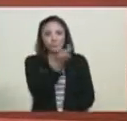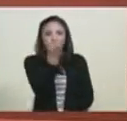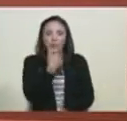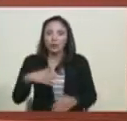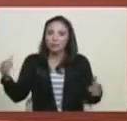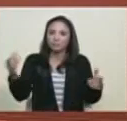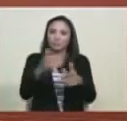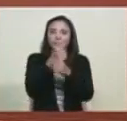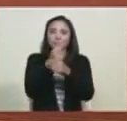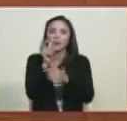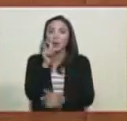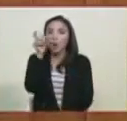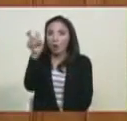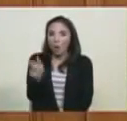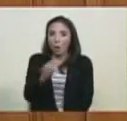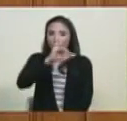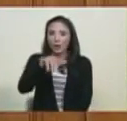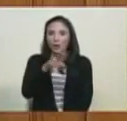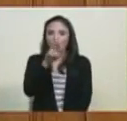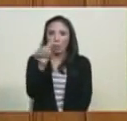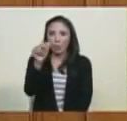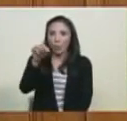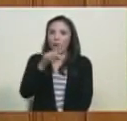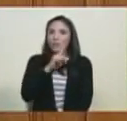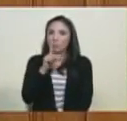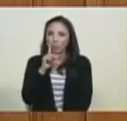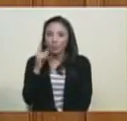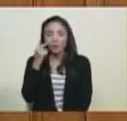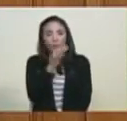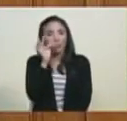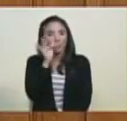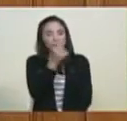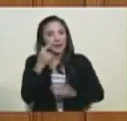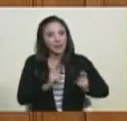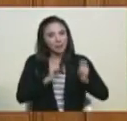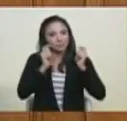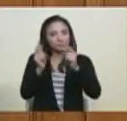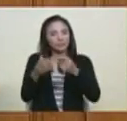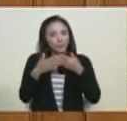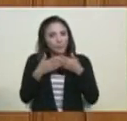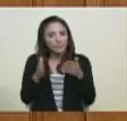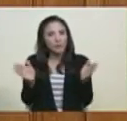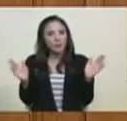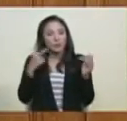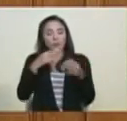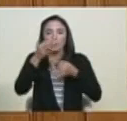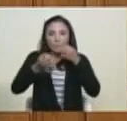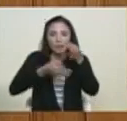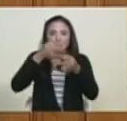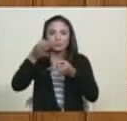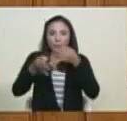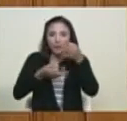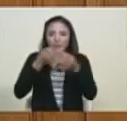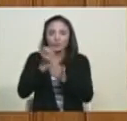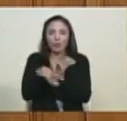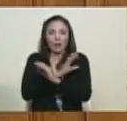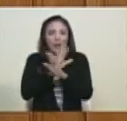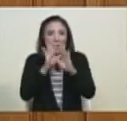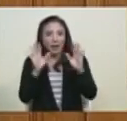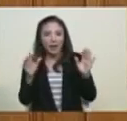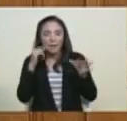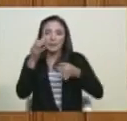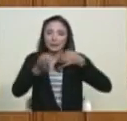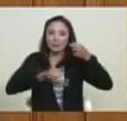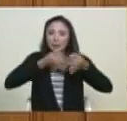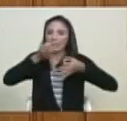Este Juan Carlos Monasterio, yo he pedido autorización de la Fiscalía, ha dado largos testimonios, ha contado todos los